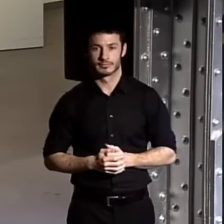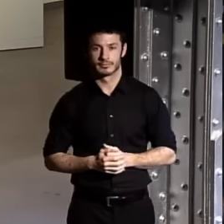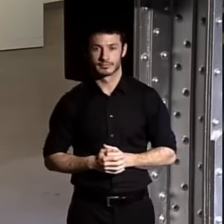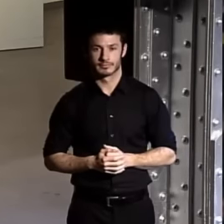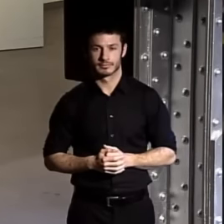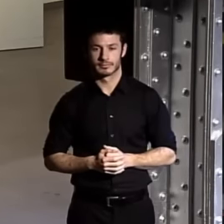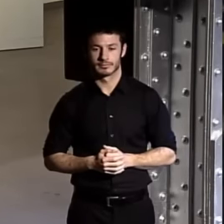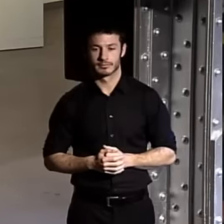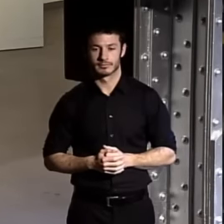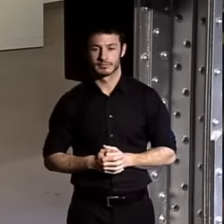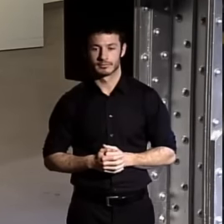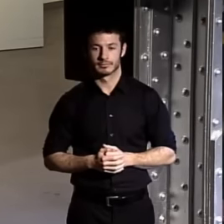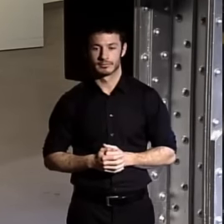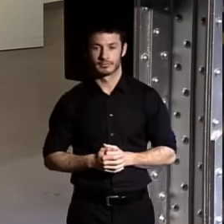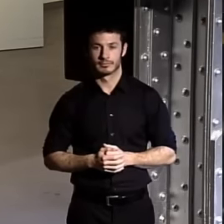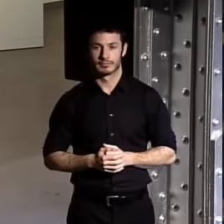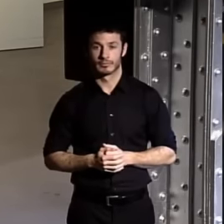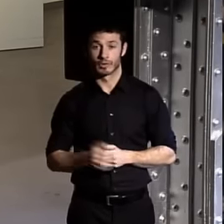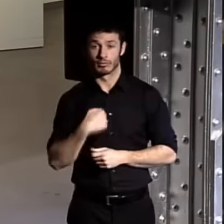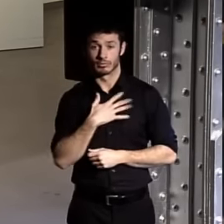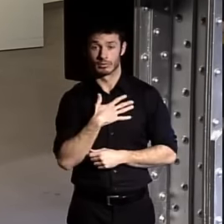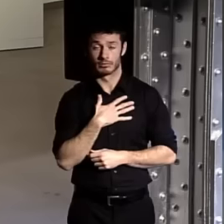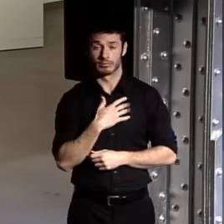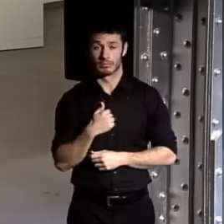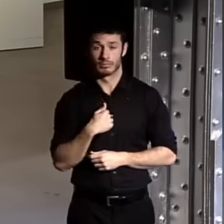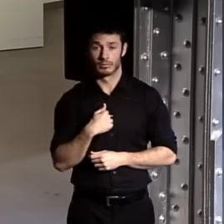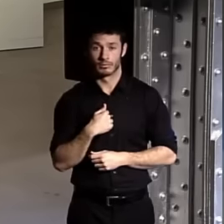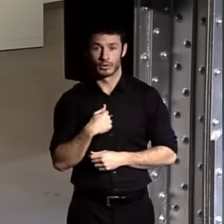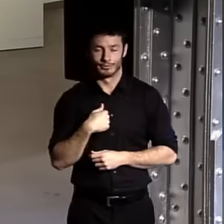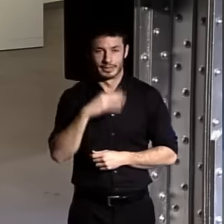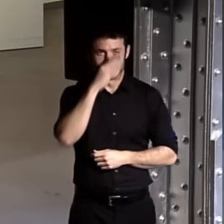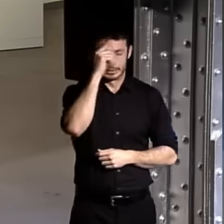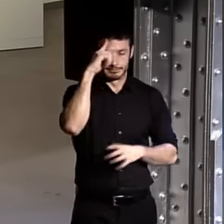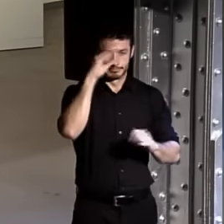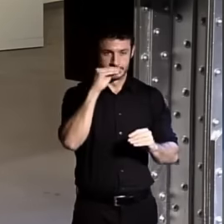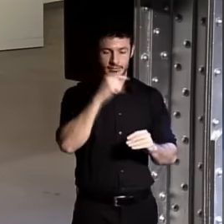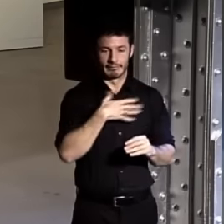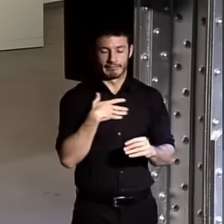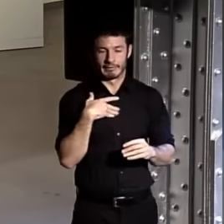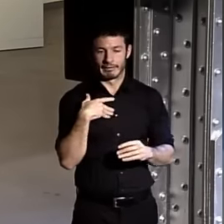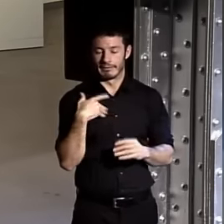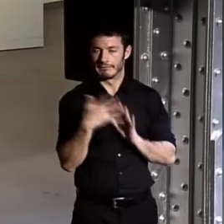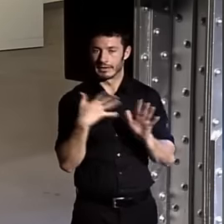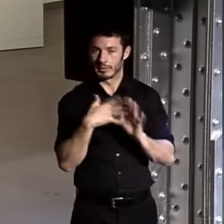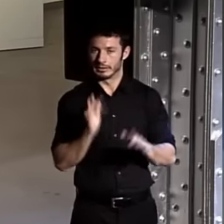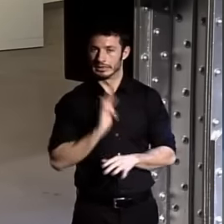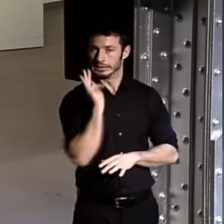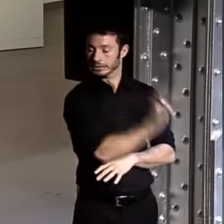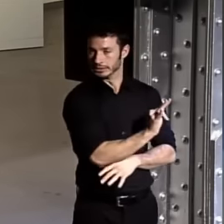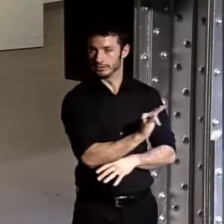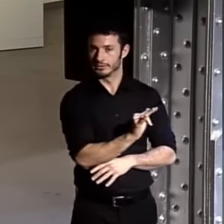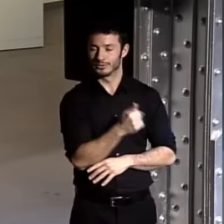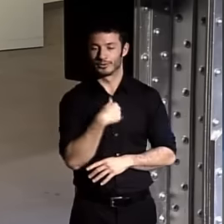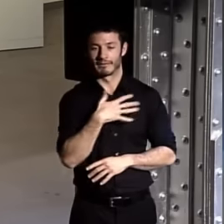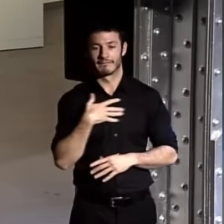está nada yo quería también porque se se me ha olvidado porque quería ir rápido y pasar la palabra más rápido todavía quería